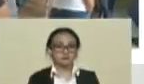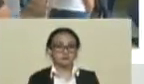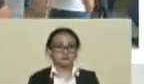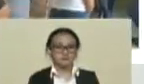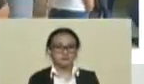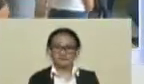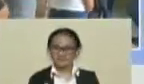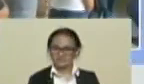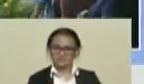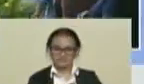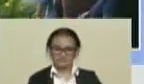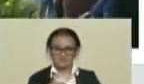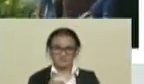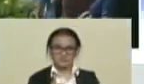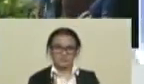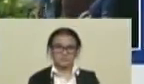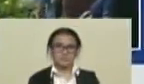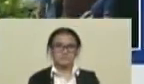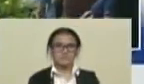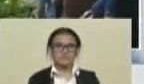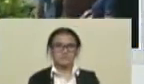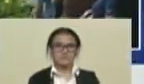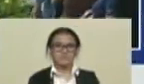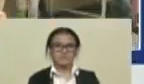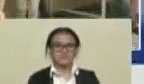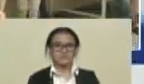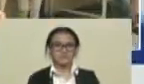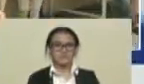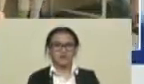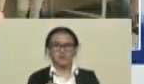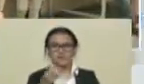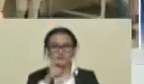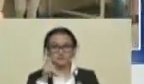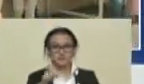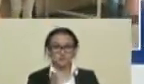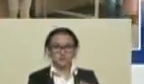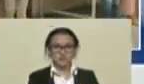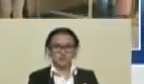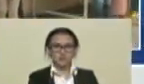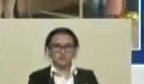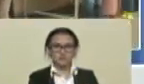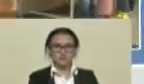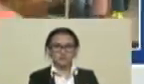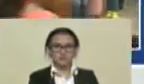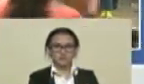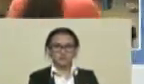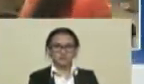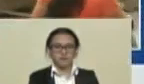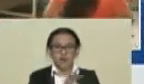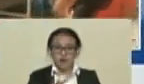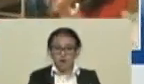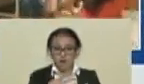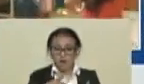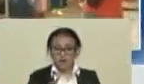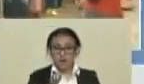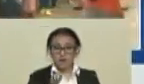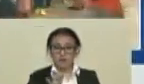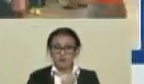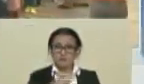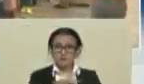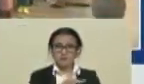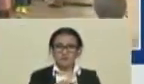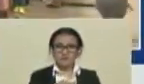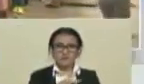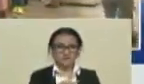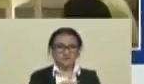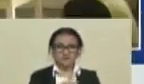eficientes que en este momento tenemos. Muchos actores de la oposición decían, cuando se convocó al cronograma electoral de las gobernaciones, que eso